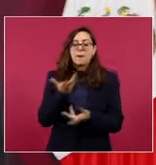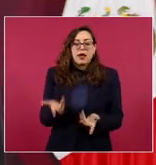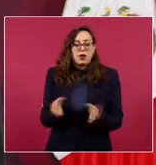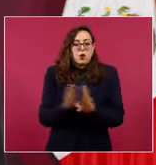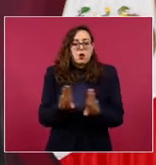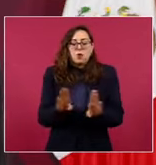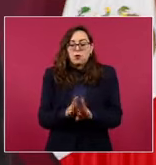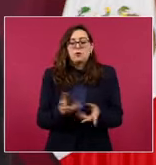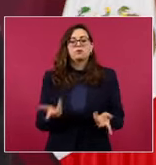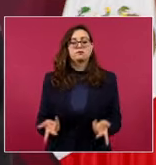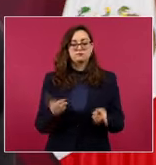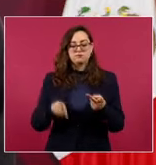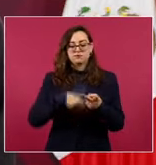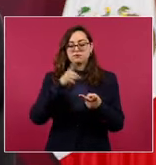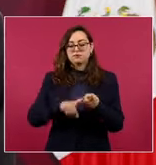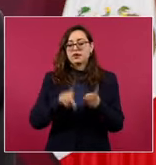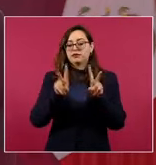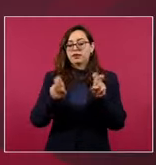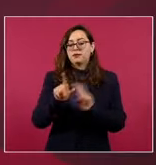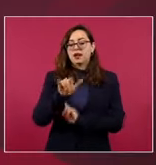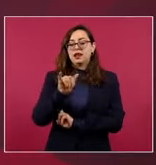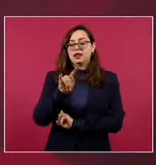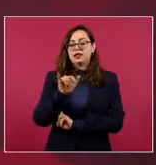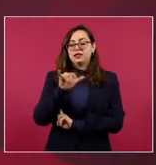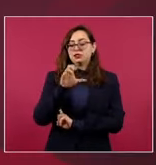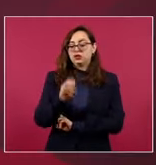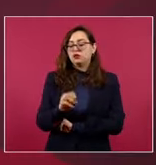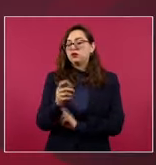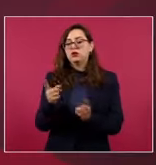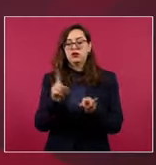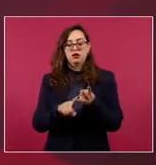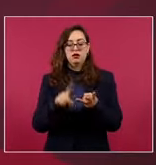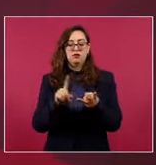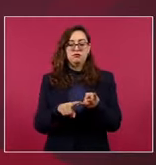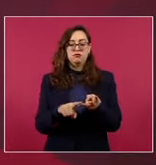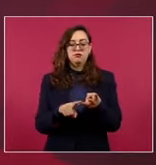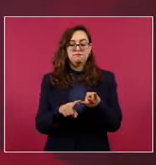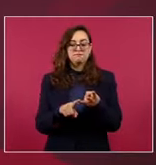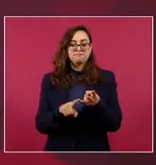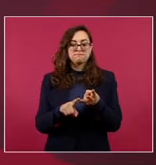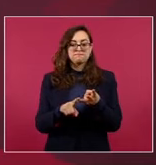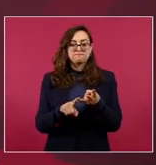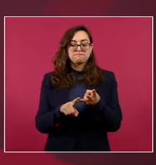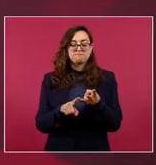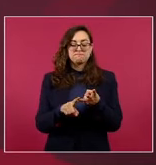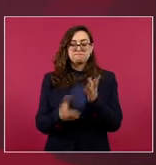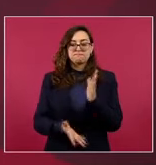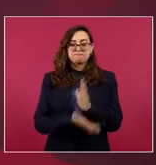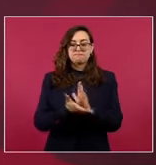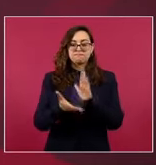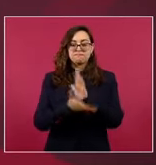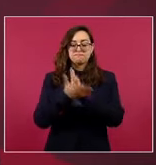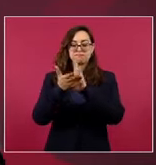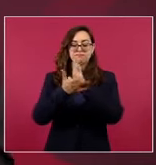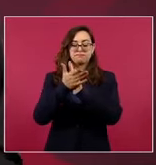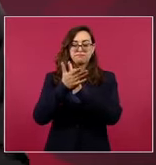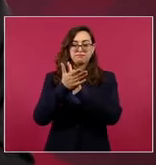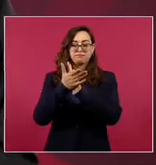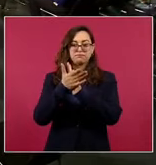cómo vamos con lo de litio, cómo vamos con la construcción